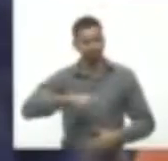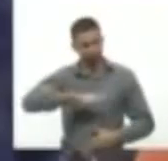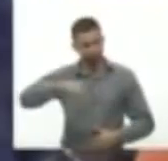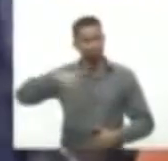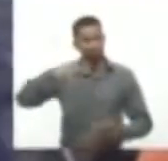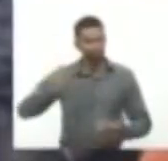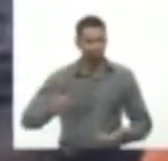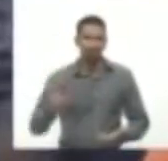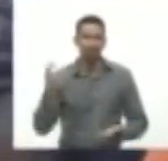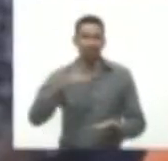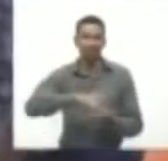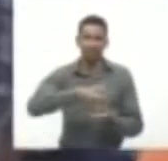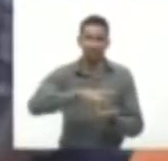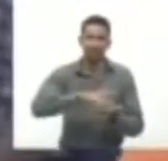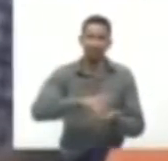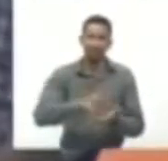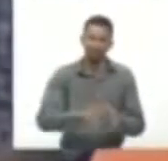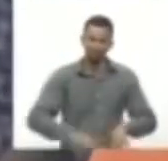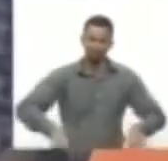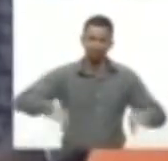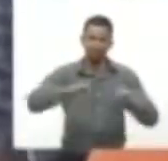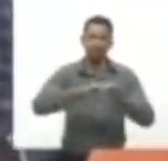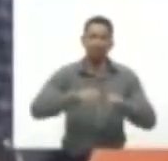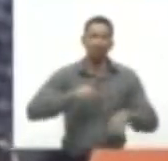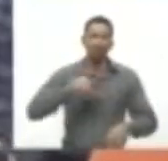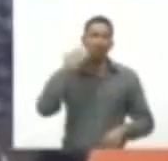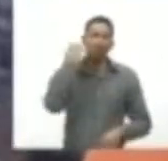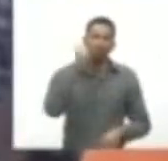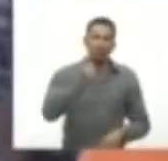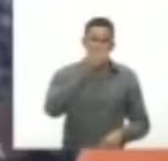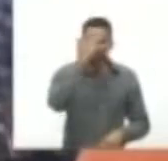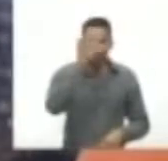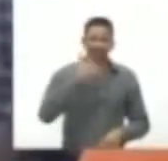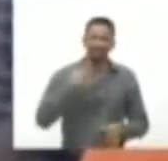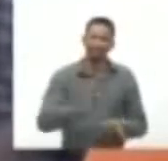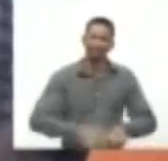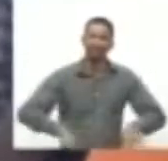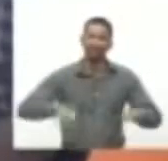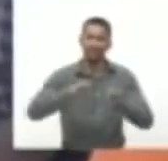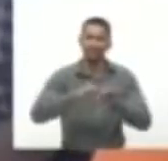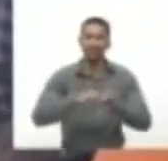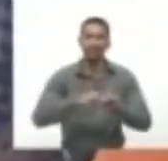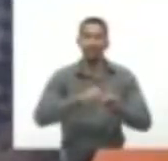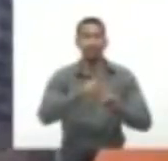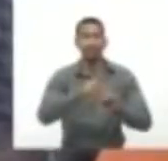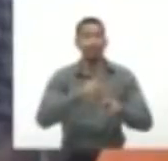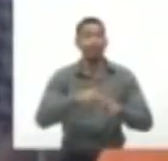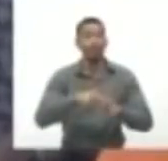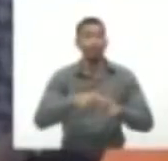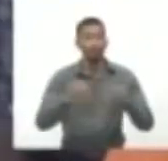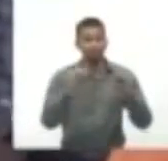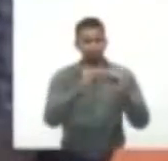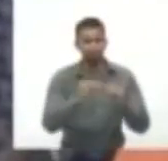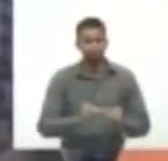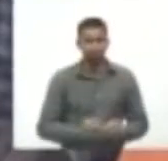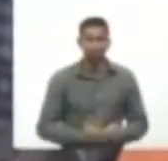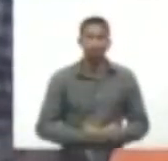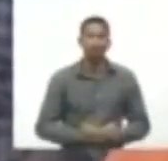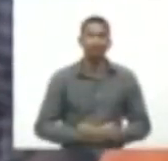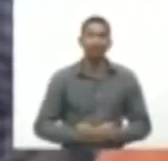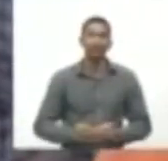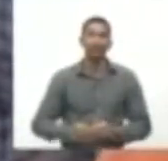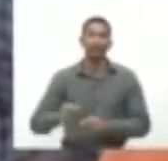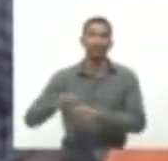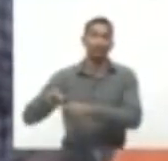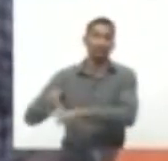mujeres somos las que jugamos un papel más importante en estos acuerdos, en los acuerdos de La Habana y en los acuerdos